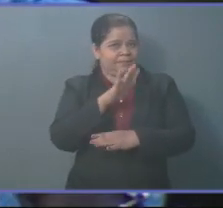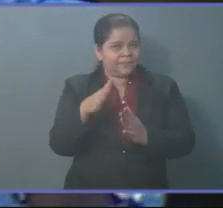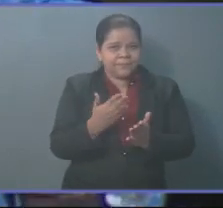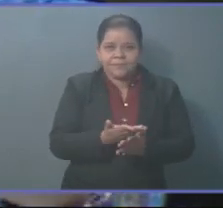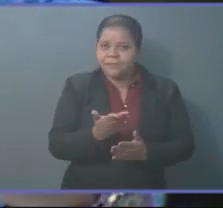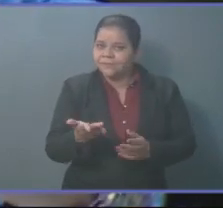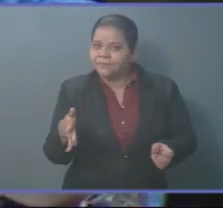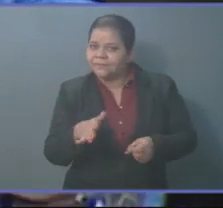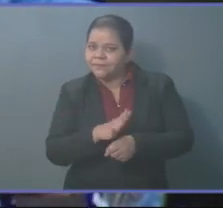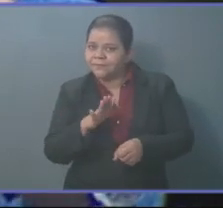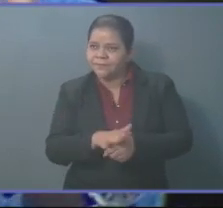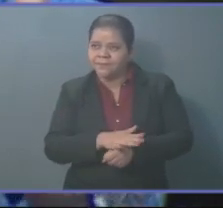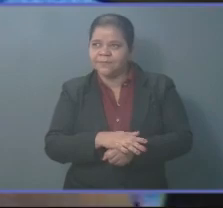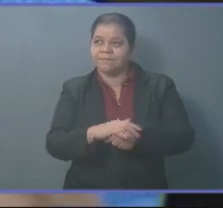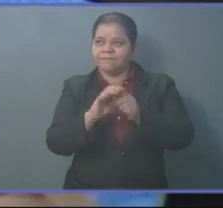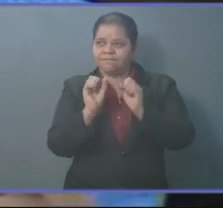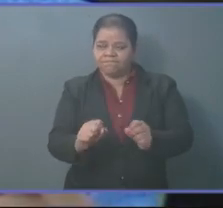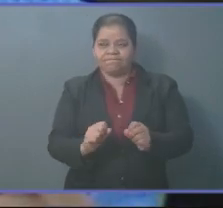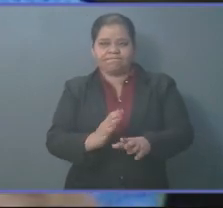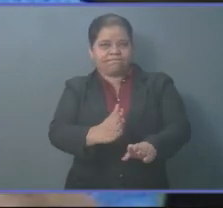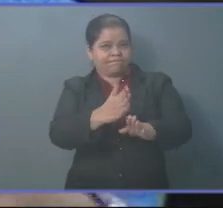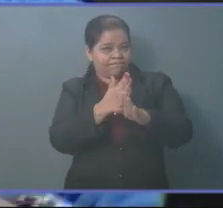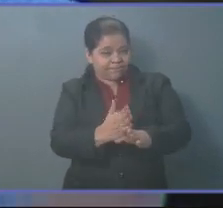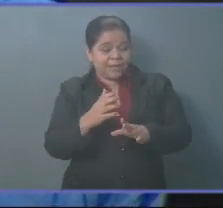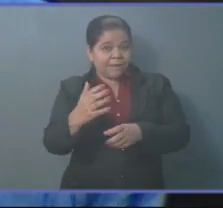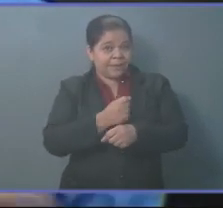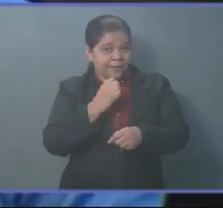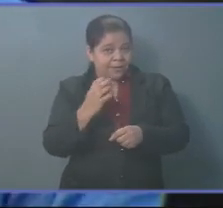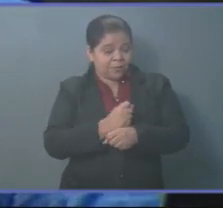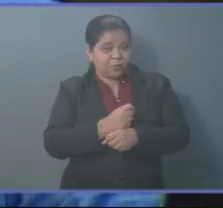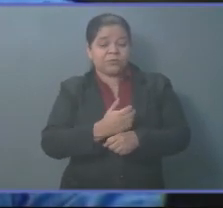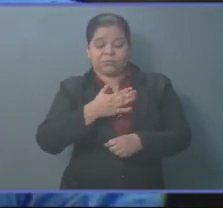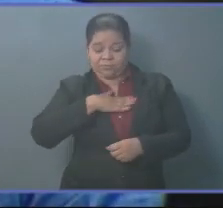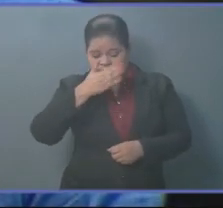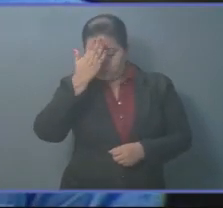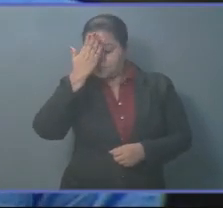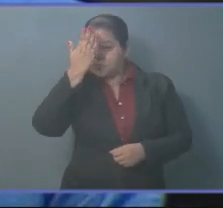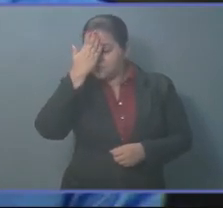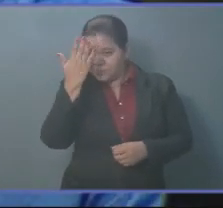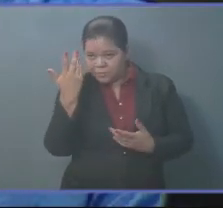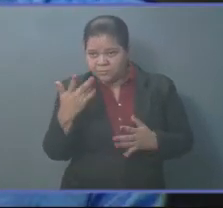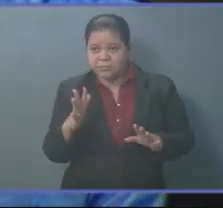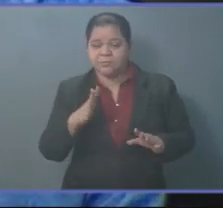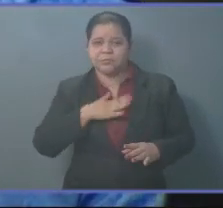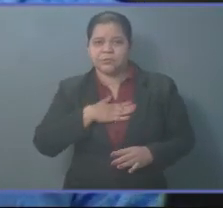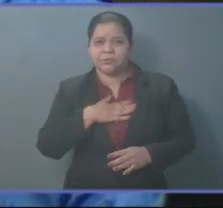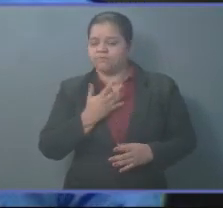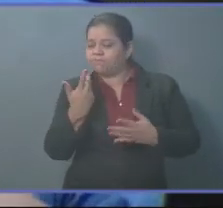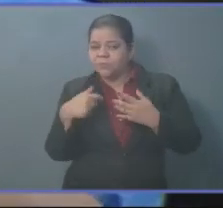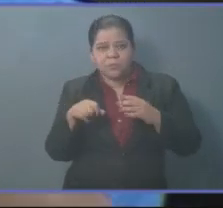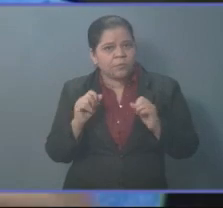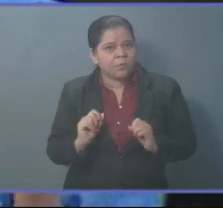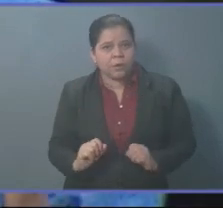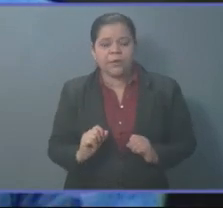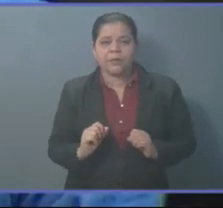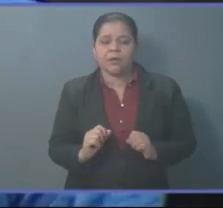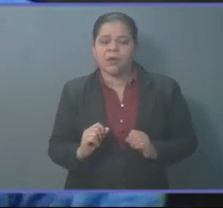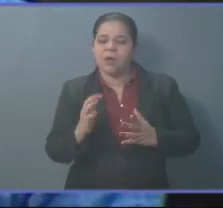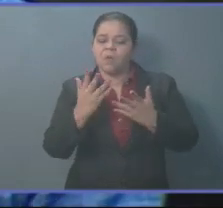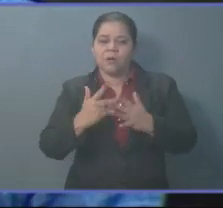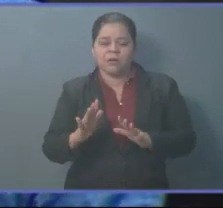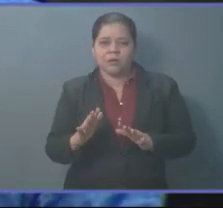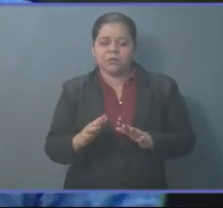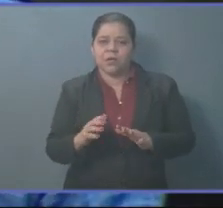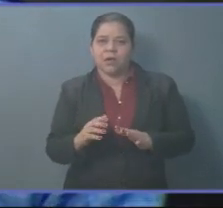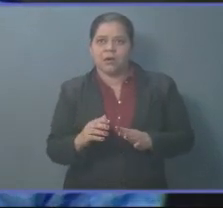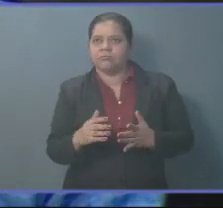para evitar los abusos de poder que reconozco se han dado. No puede existir arbitrariedad por parte